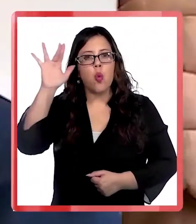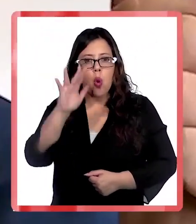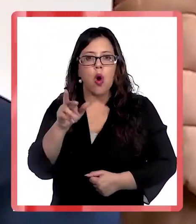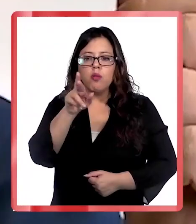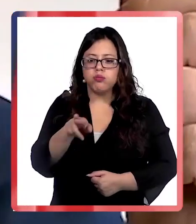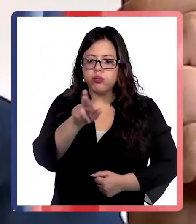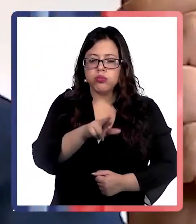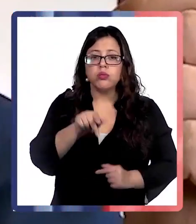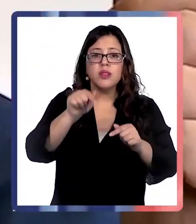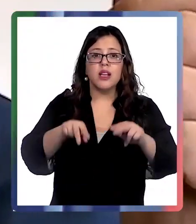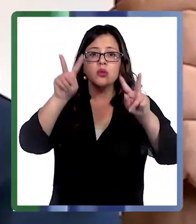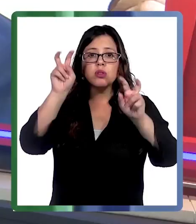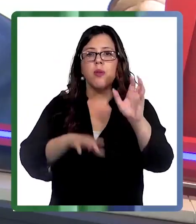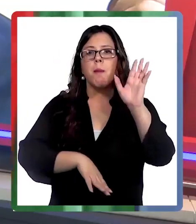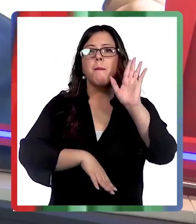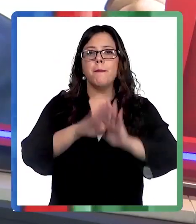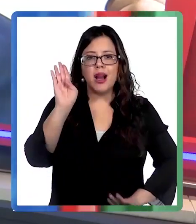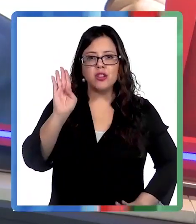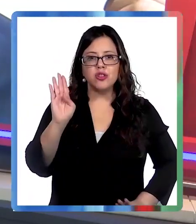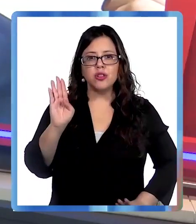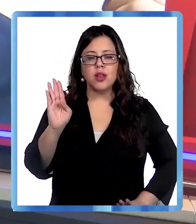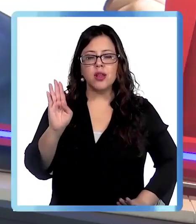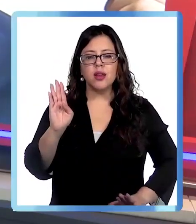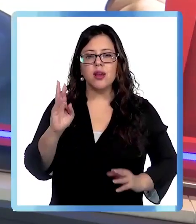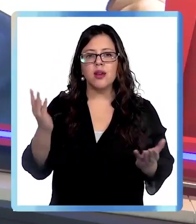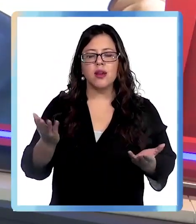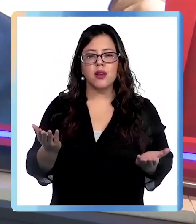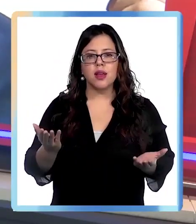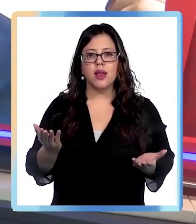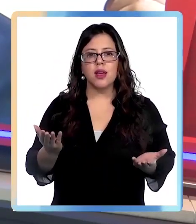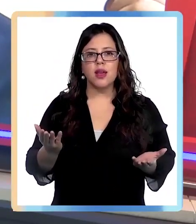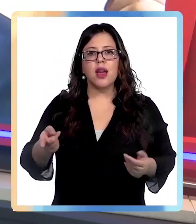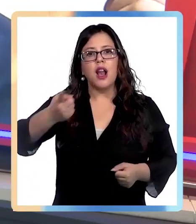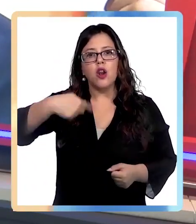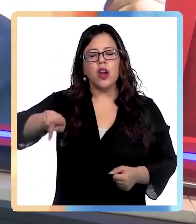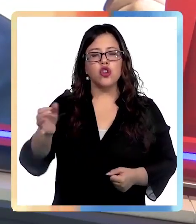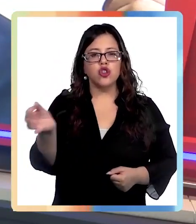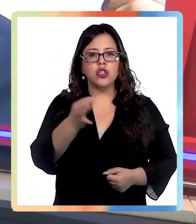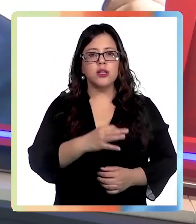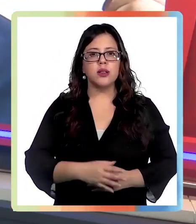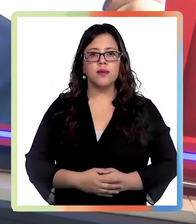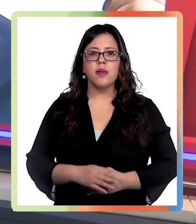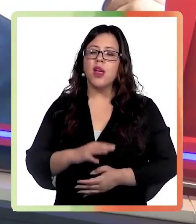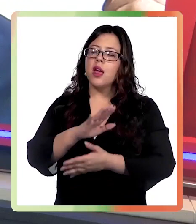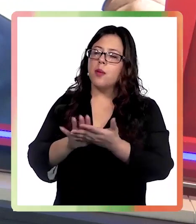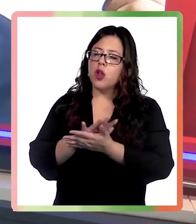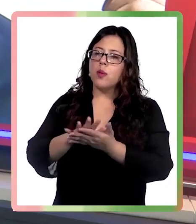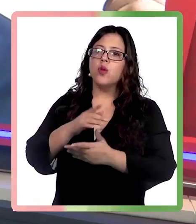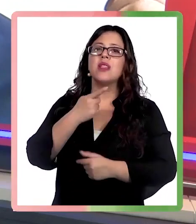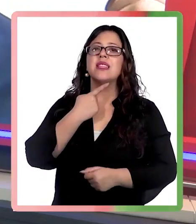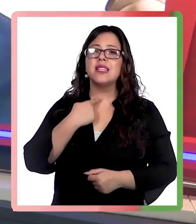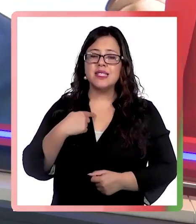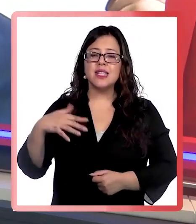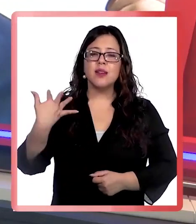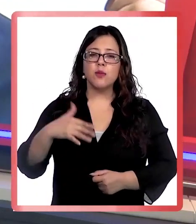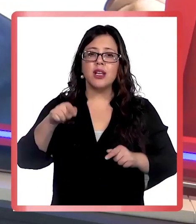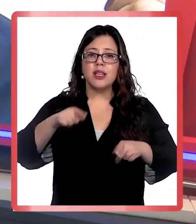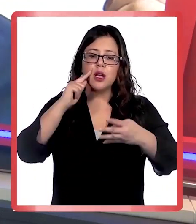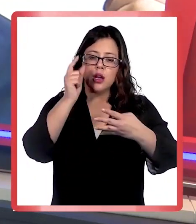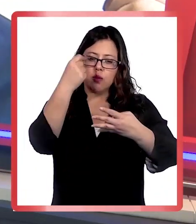a lo que ellos señalan. Por ejemplo, me parece tremendamente interesante que en este diagnóstico que hacen ustedes del profesorado 2023,